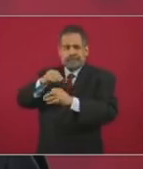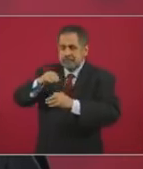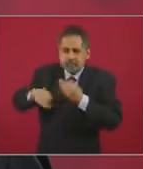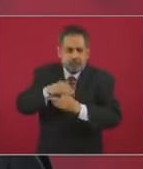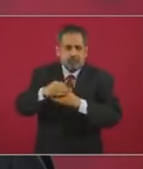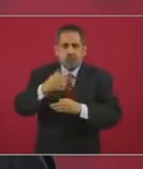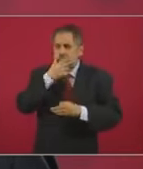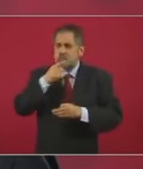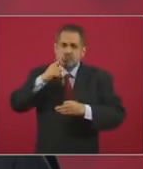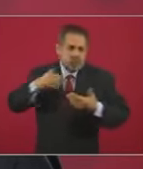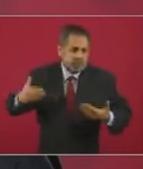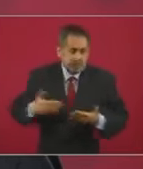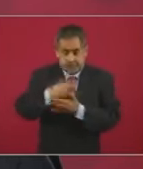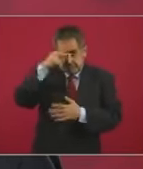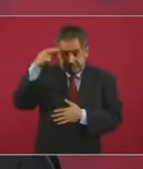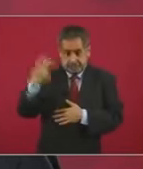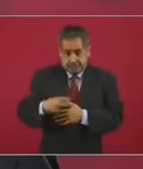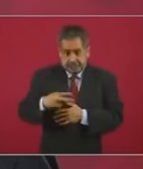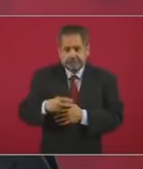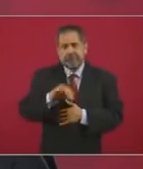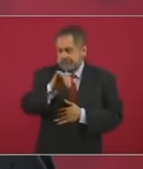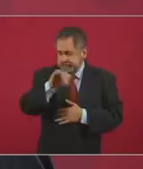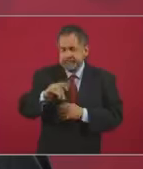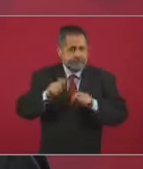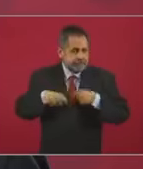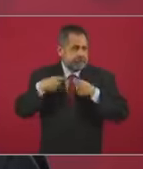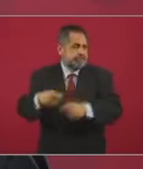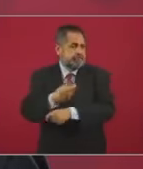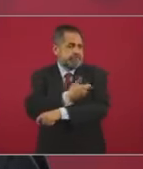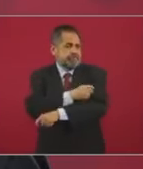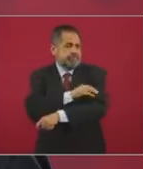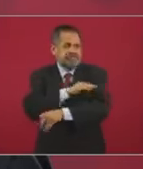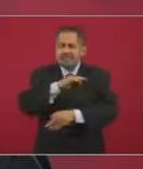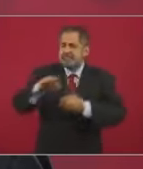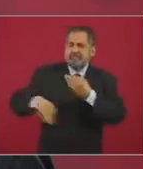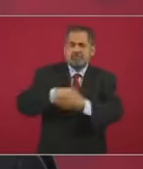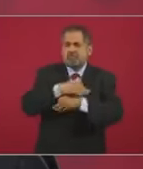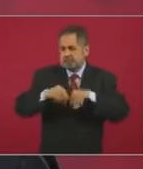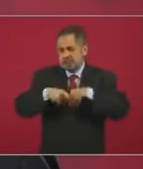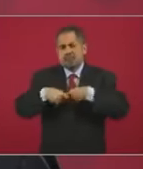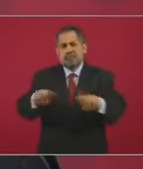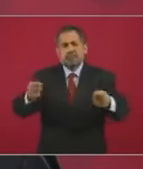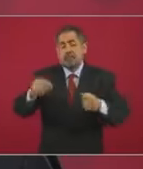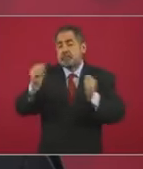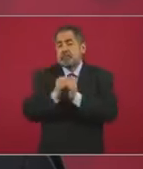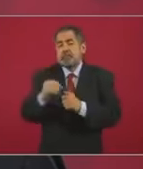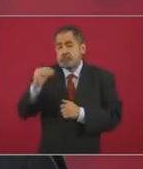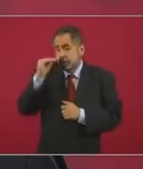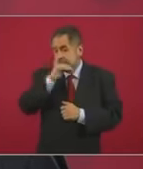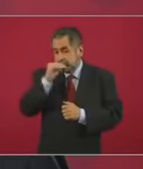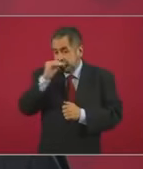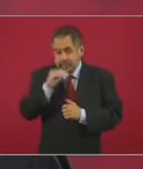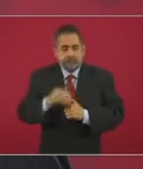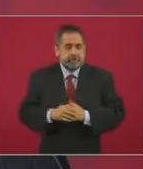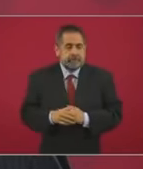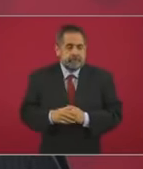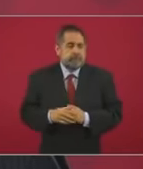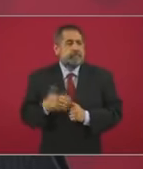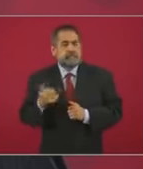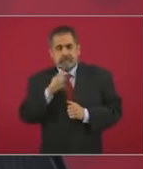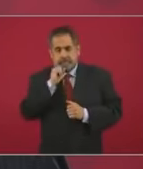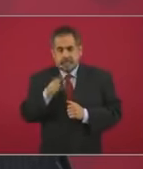mexicanas y mexicanos tengan acceso a la vacuna de manera universal, de manera gratuita. Y seguimos en el